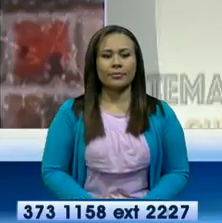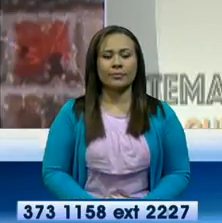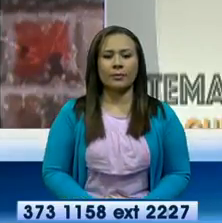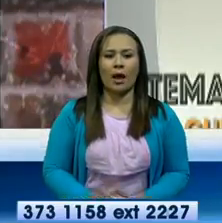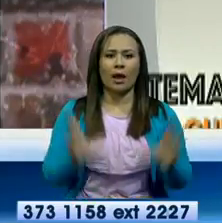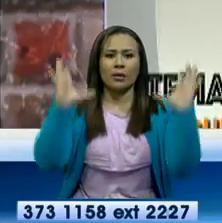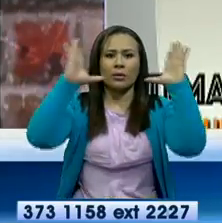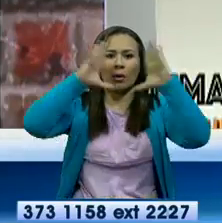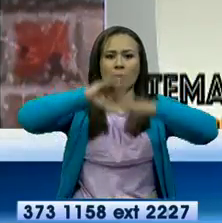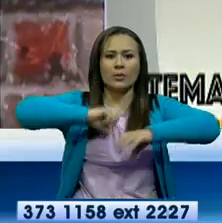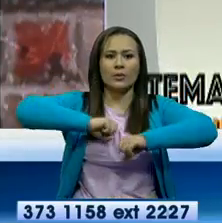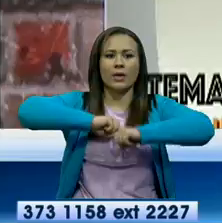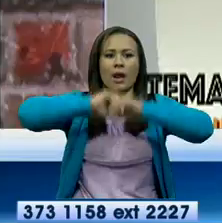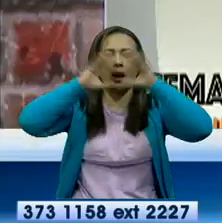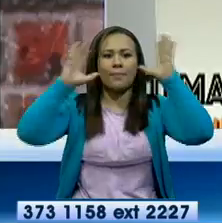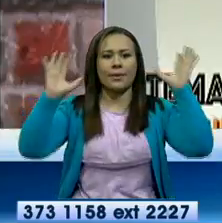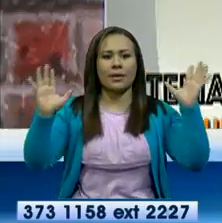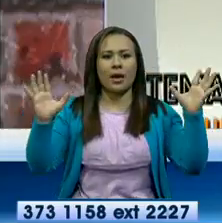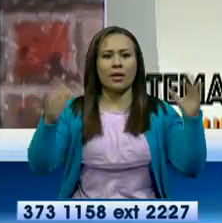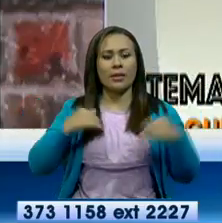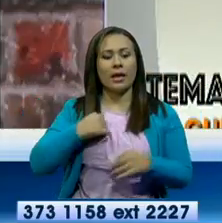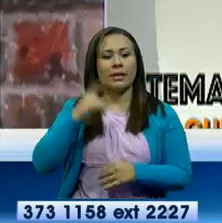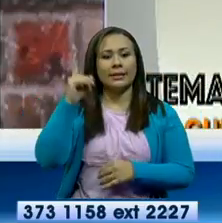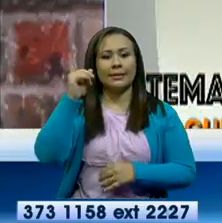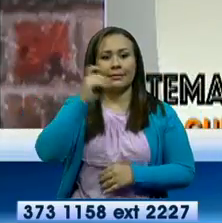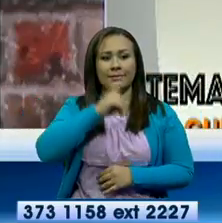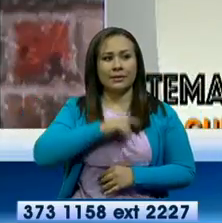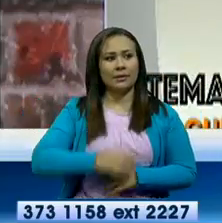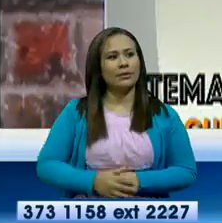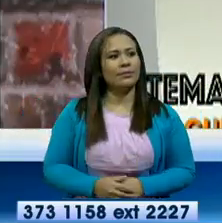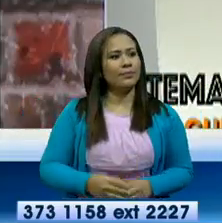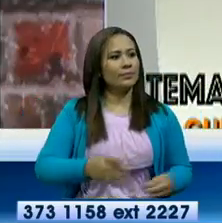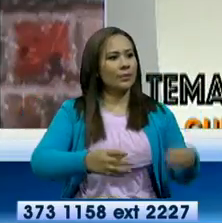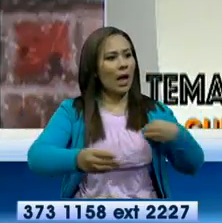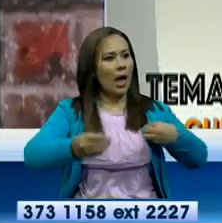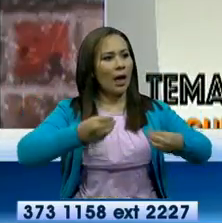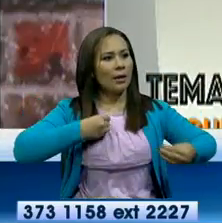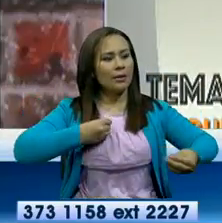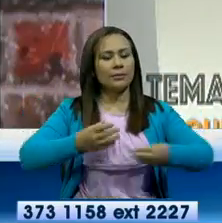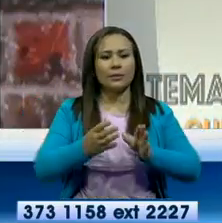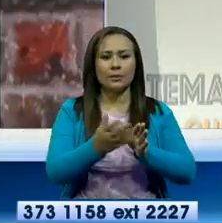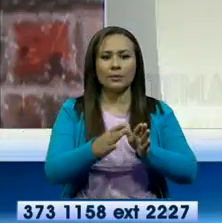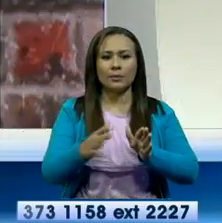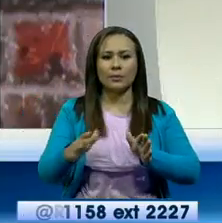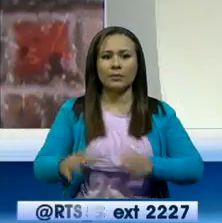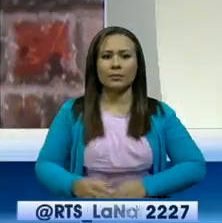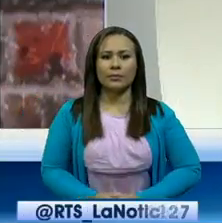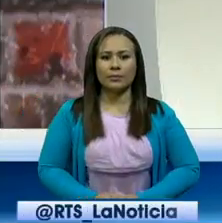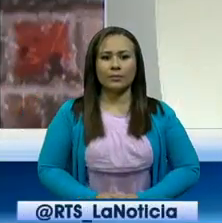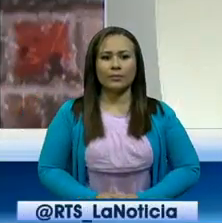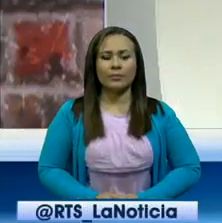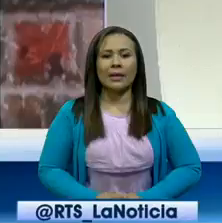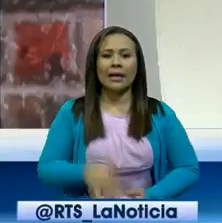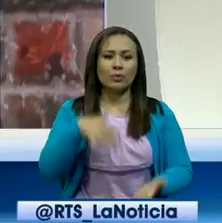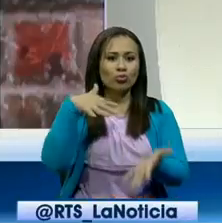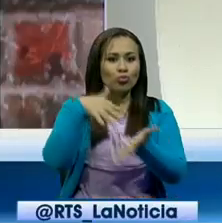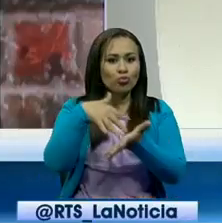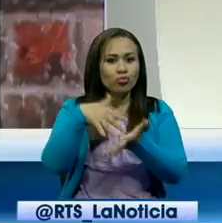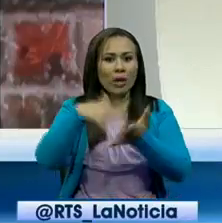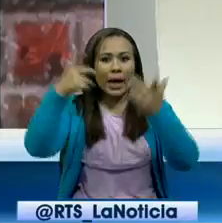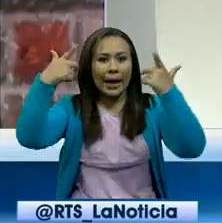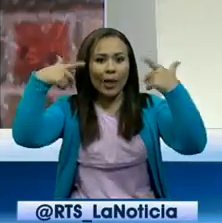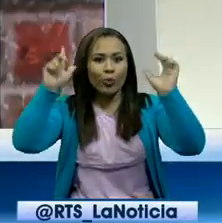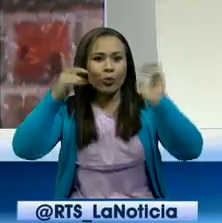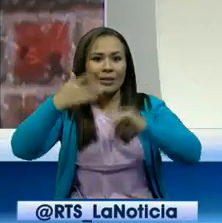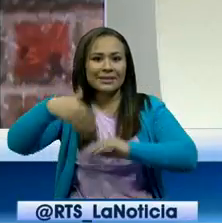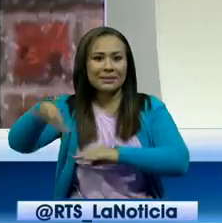la noche a la mañana si en ese trayecto hay gente que empieza muy bien y que a los dos años de pronto estudian y se gradúan y se van no